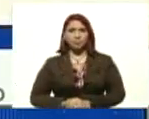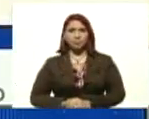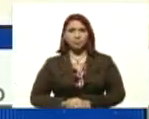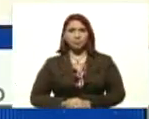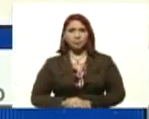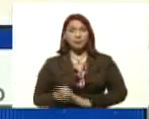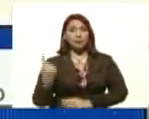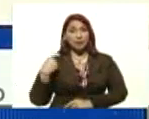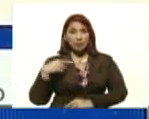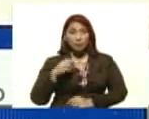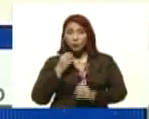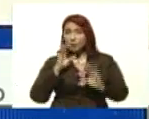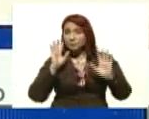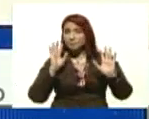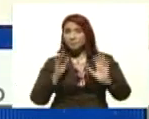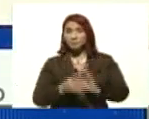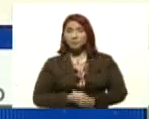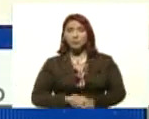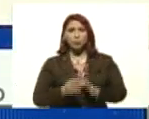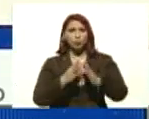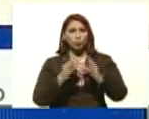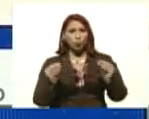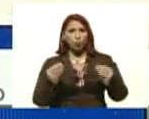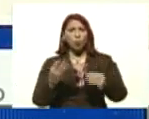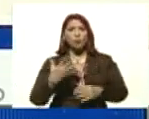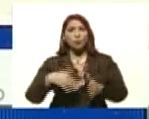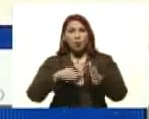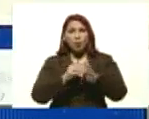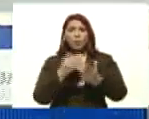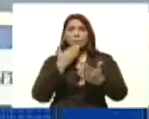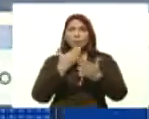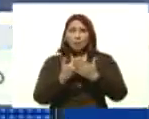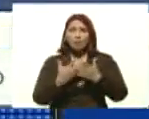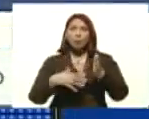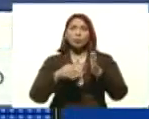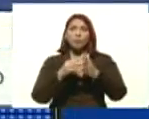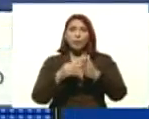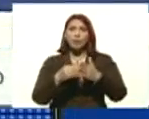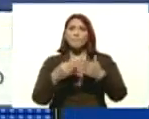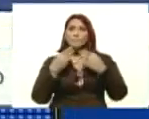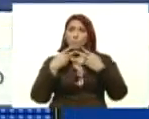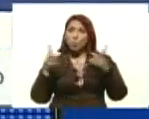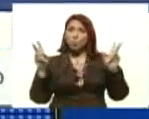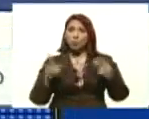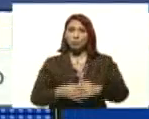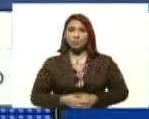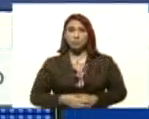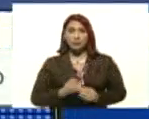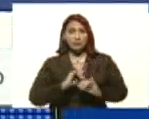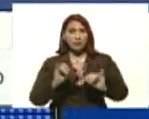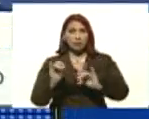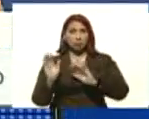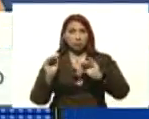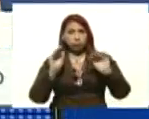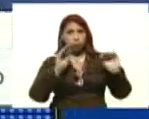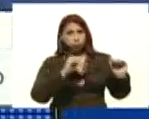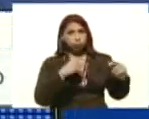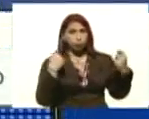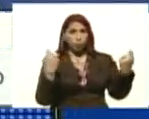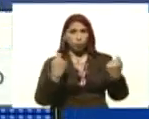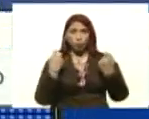Aquí tenemos, bueno, todo esto. Yo vuelvo a pedir públicamente, ya para ir despidiendo esta